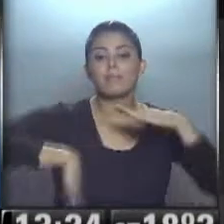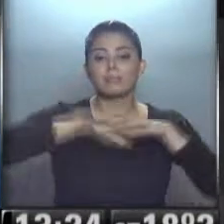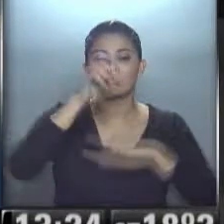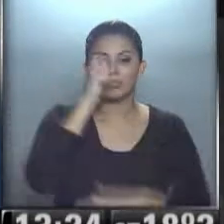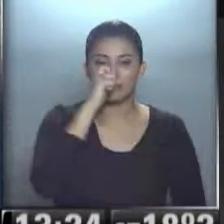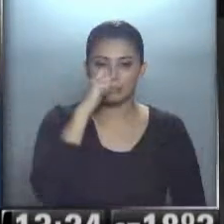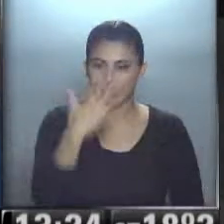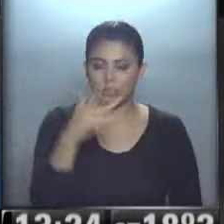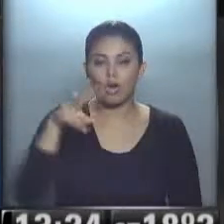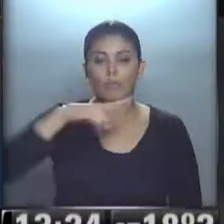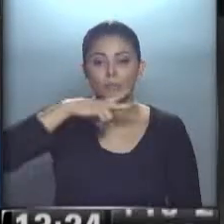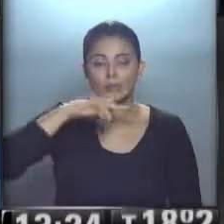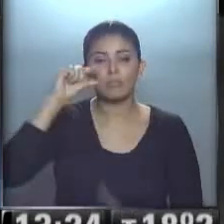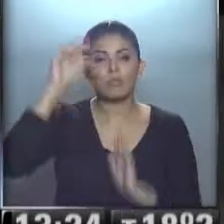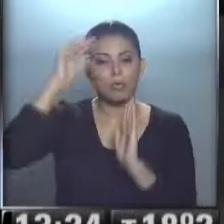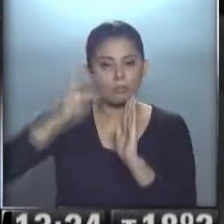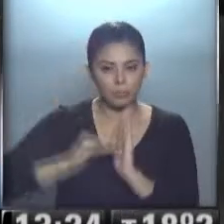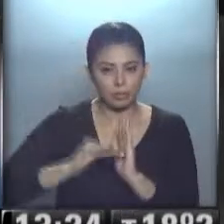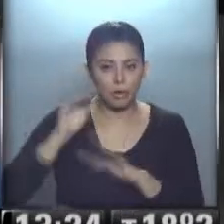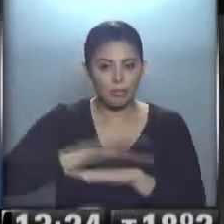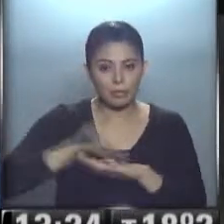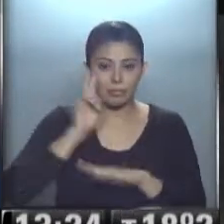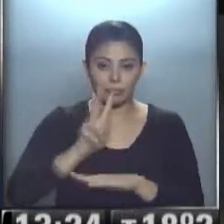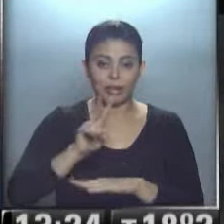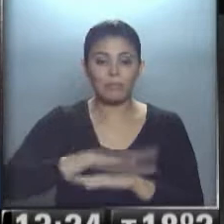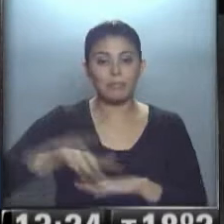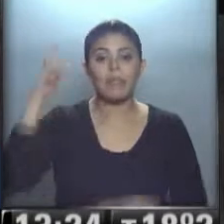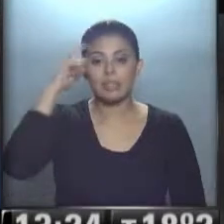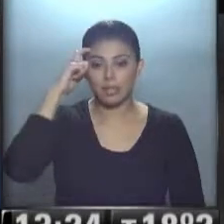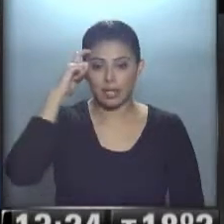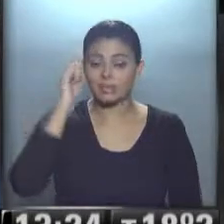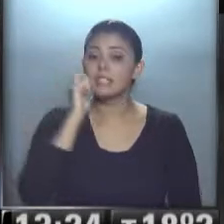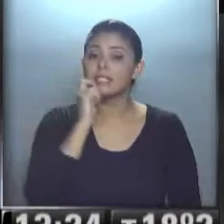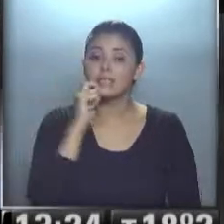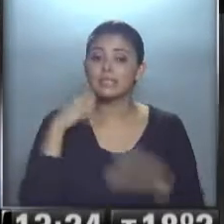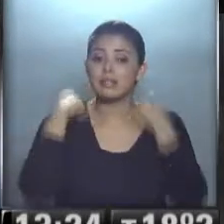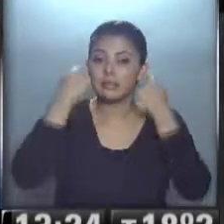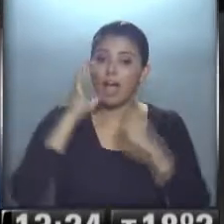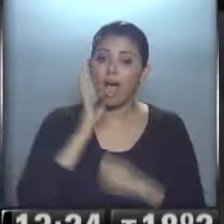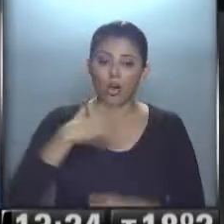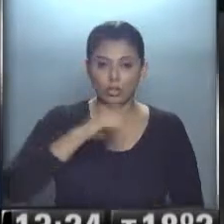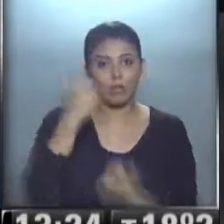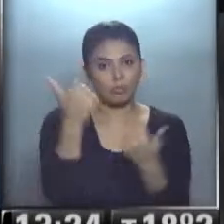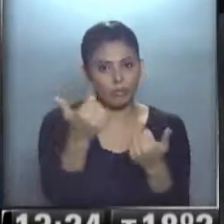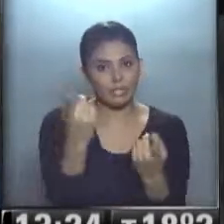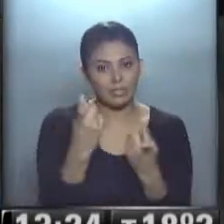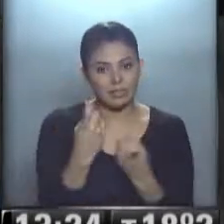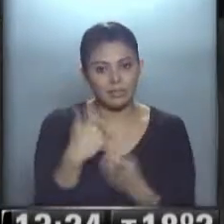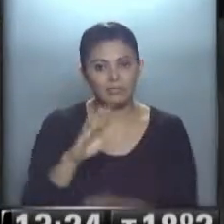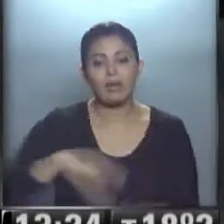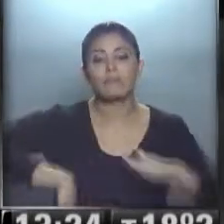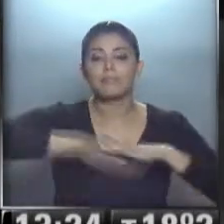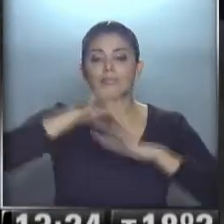25. El viernes desciende la temperatura mínima, fíjense, 10 grados. Los que llevaron un abrigo, que bien, ¿eh? Lo van a necesitar,